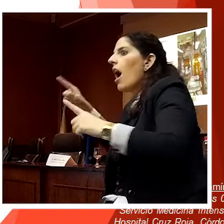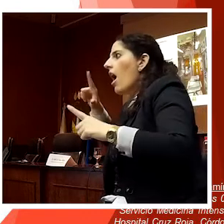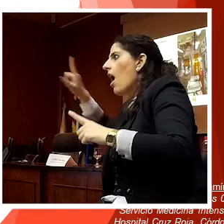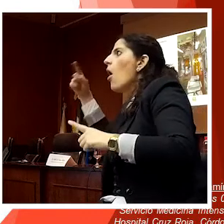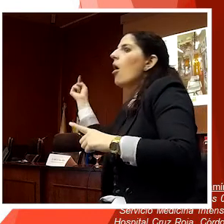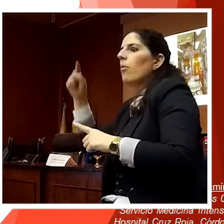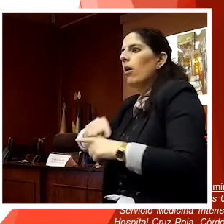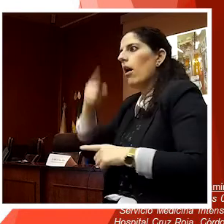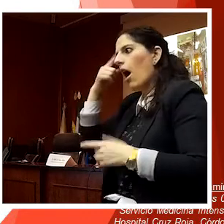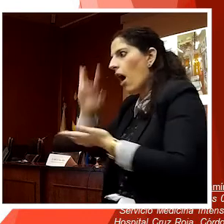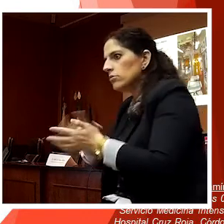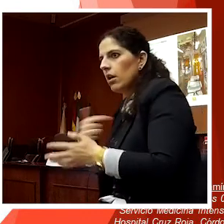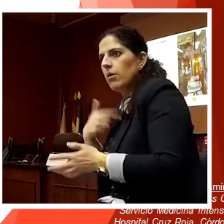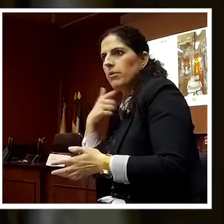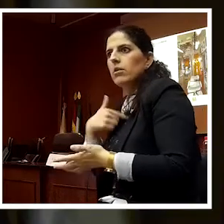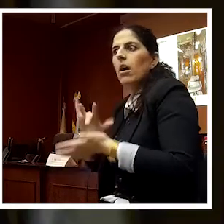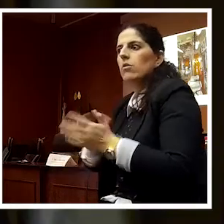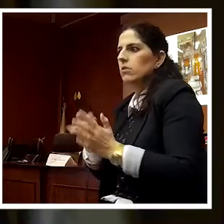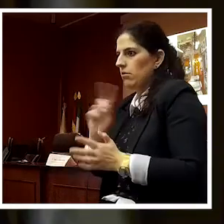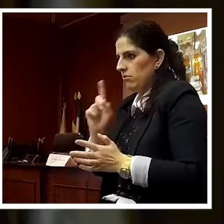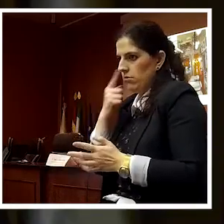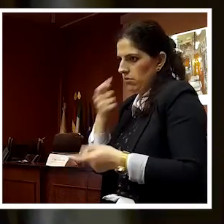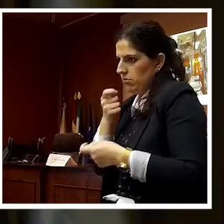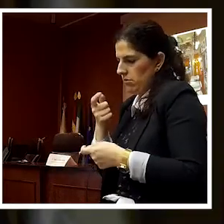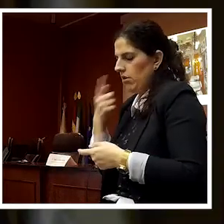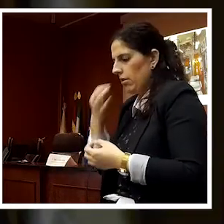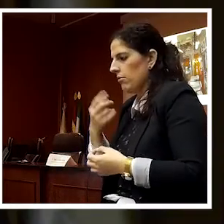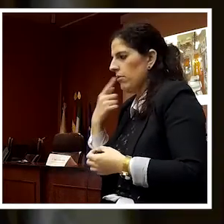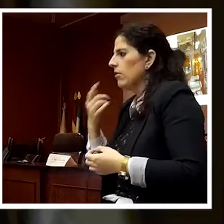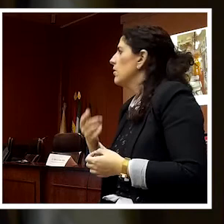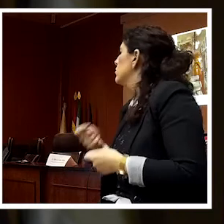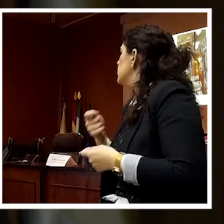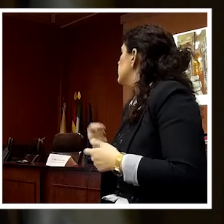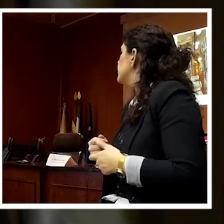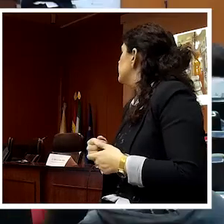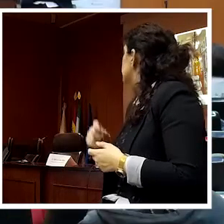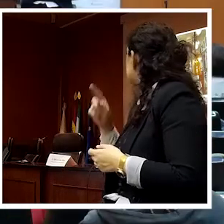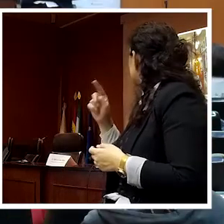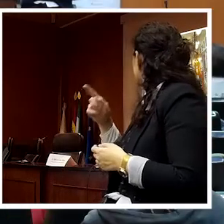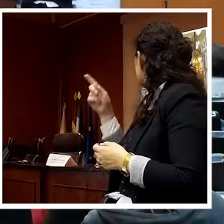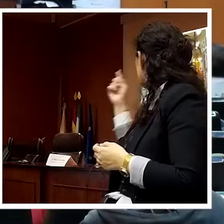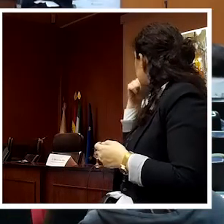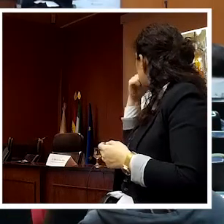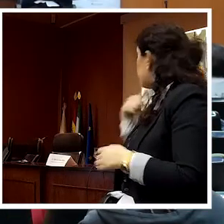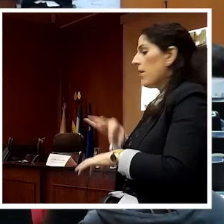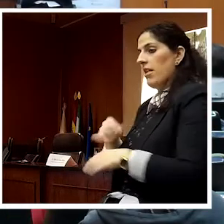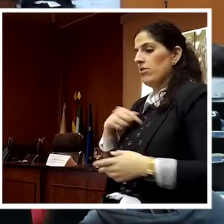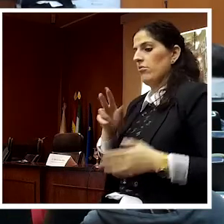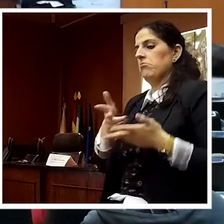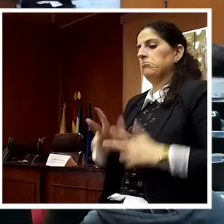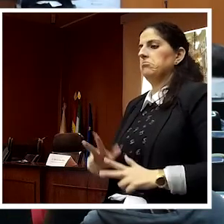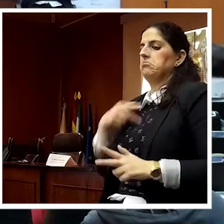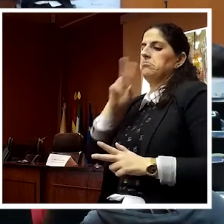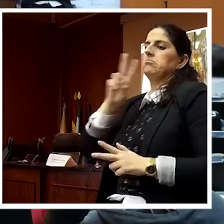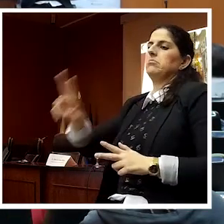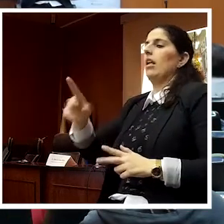no podemos correr el riesgo de perder o no quedarnos sin oxígeno, sería muy peligroso. Esta sería la visión que tiene el médico. Aquí iría